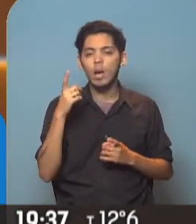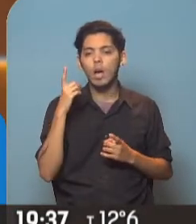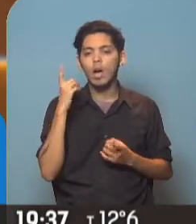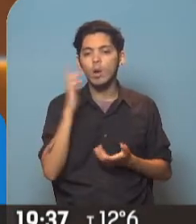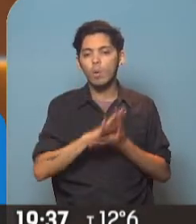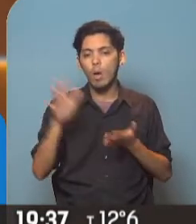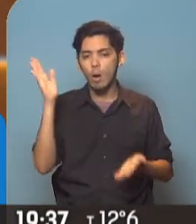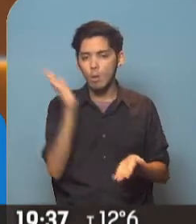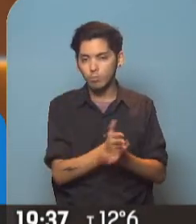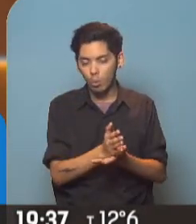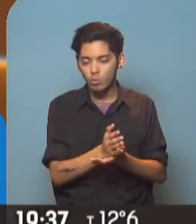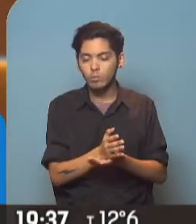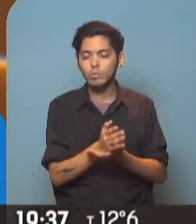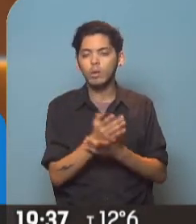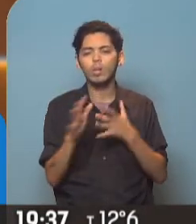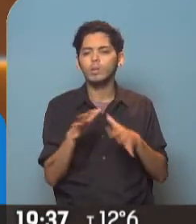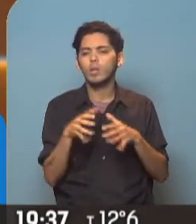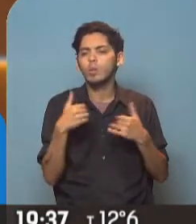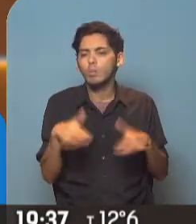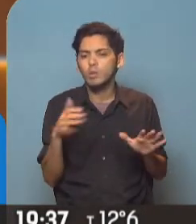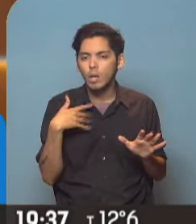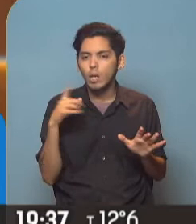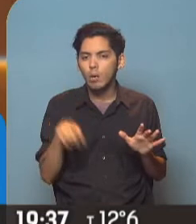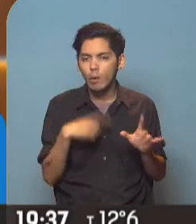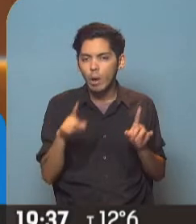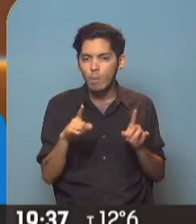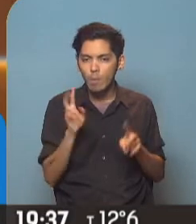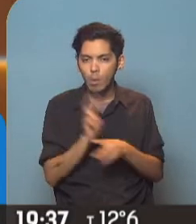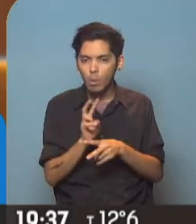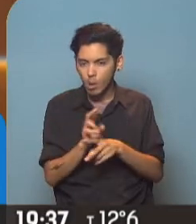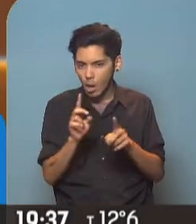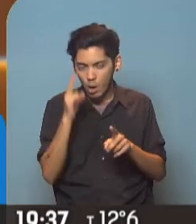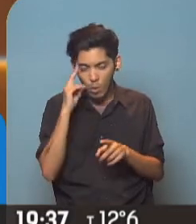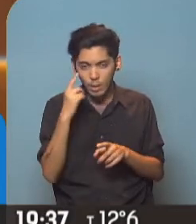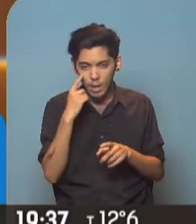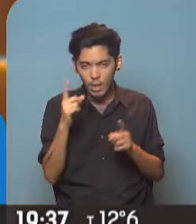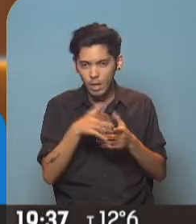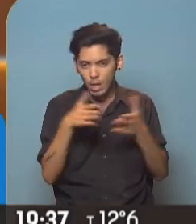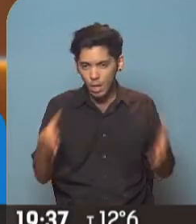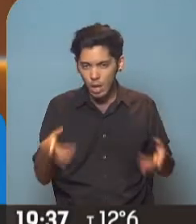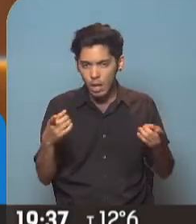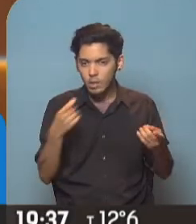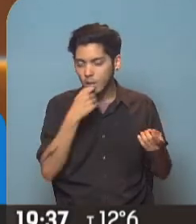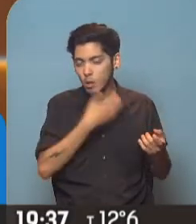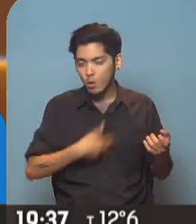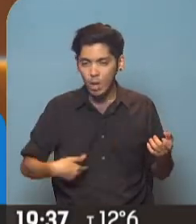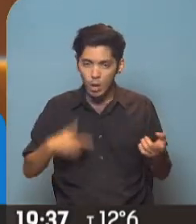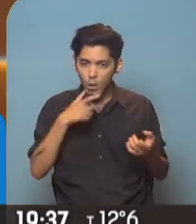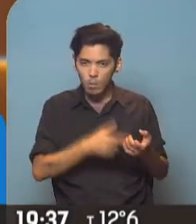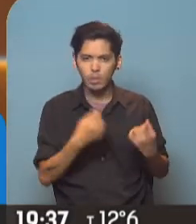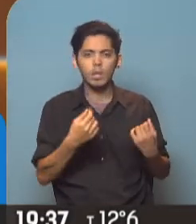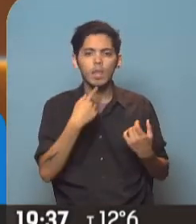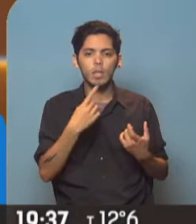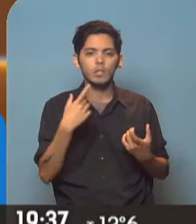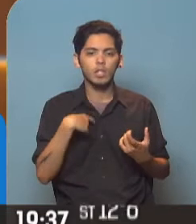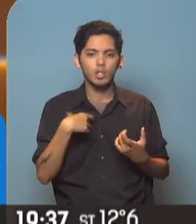ante un escenario posible de que se continúe con esa cautelar o un escenario distinto si el gobierno responde qué es lo que piensa hacer la asociación